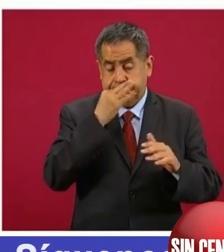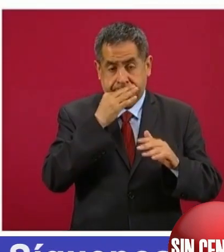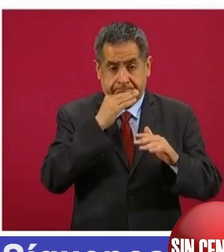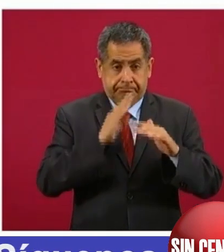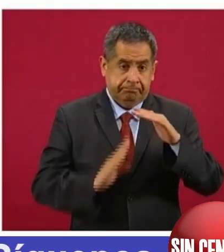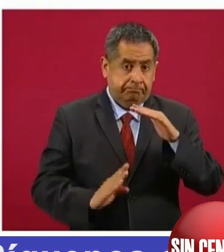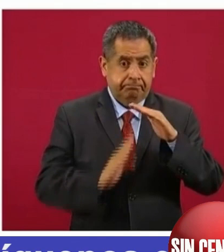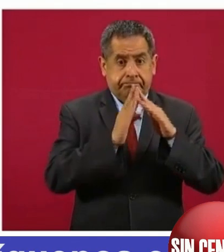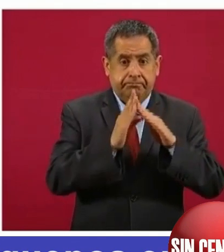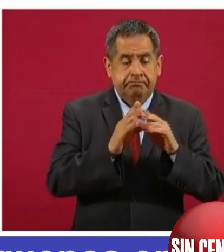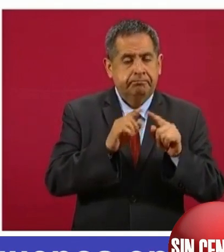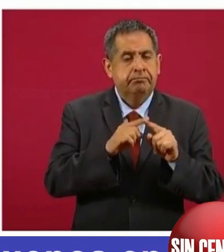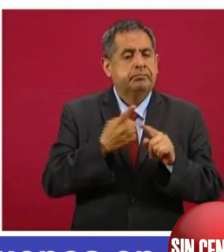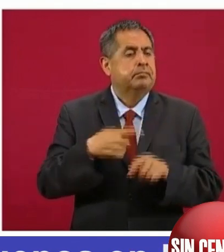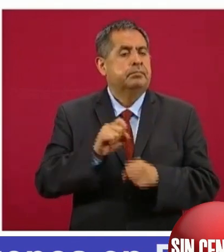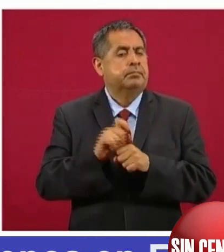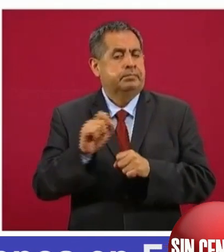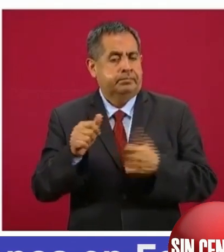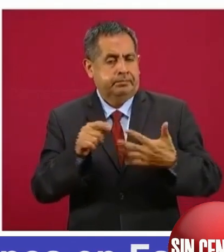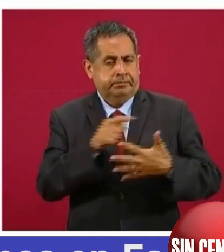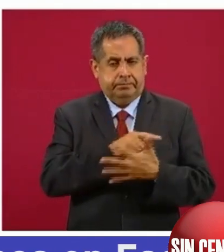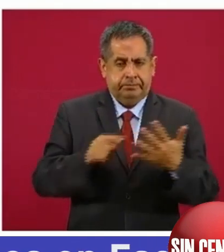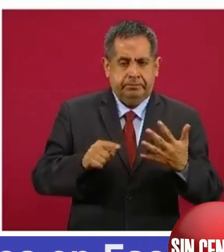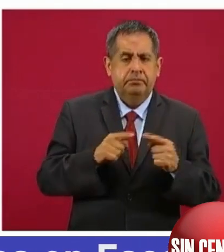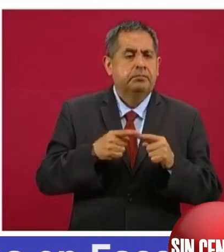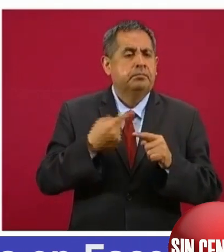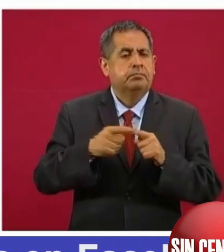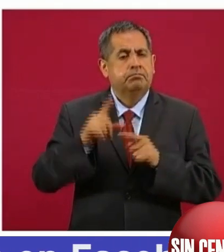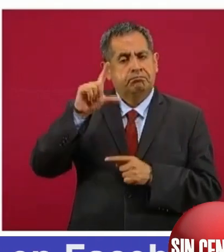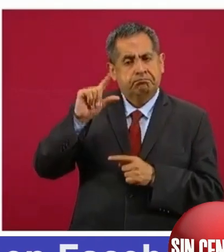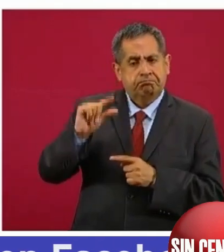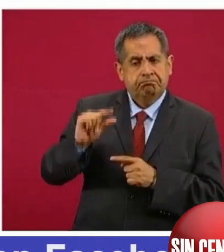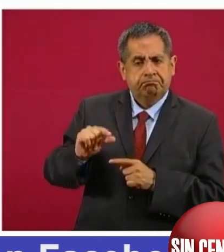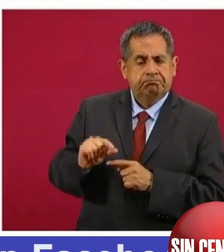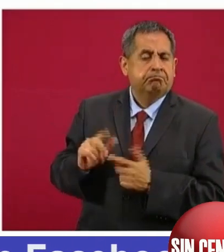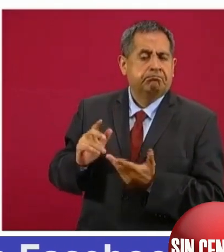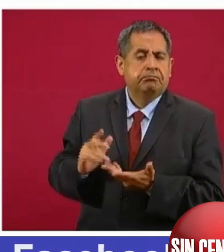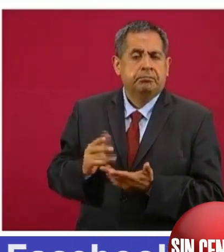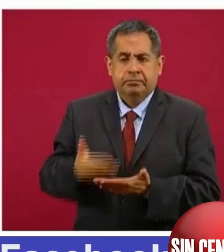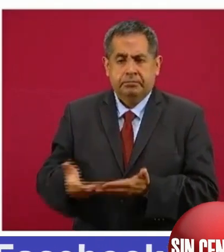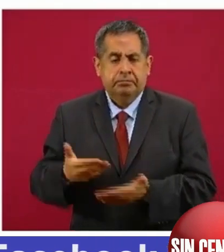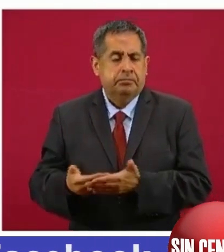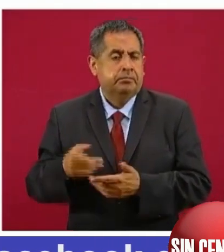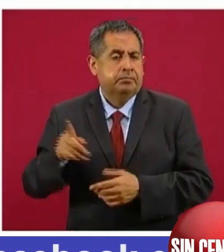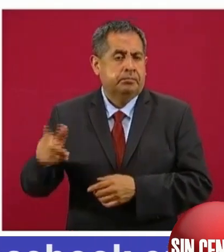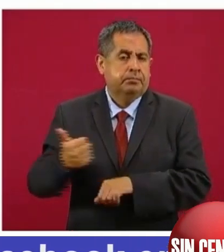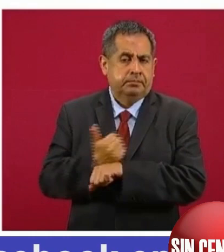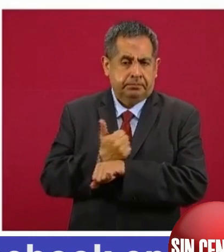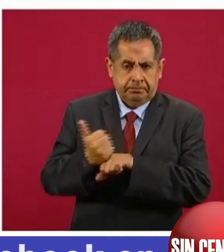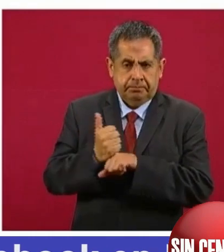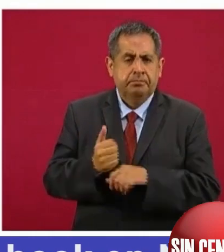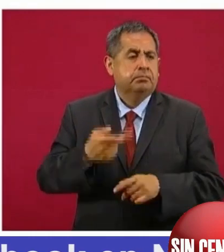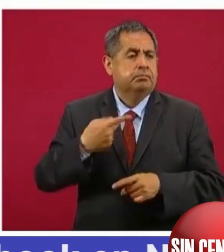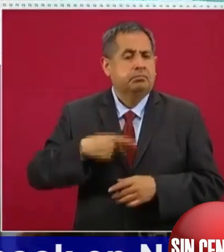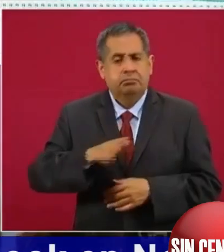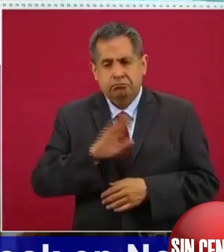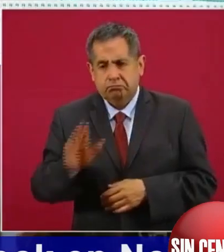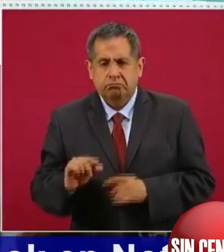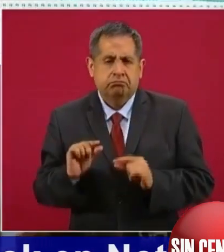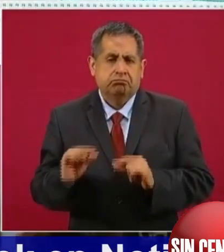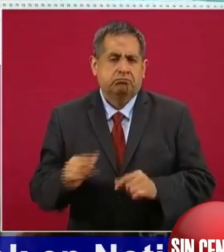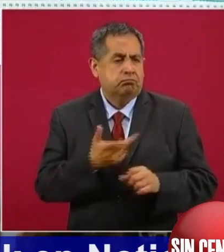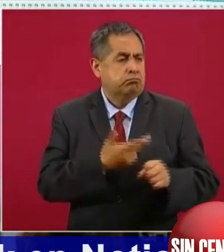identificable en la semana 26 del año, a partir de ahí empezó a descender, está en semáforo amarillo, las defunciones descienden. La siguiente,